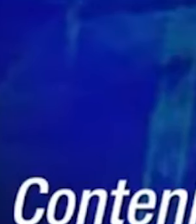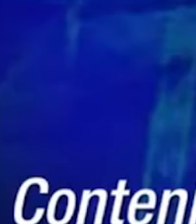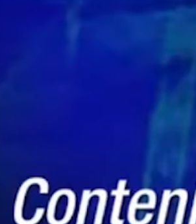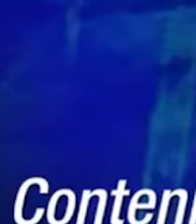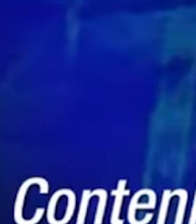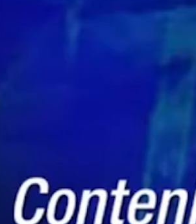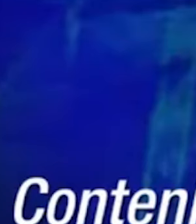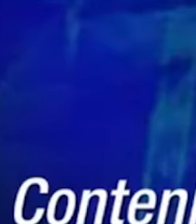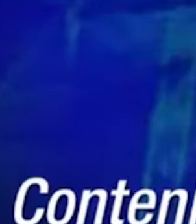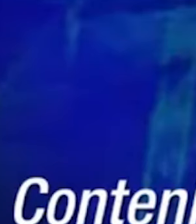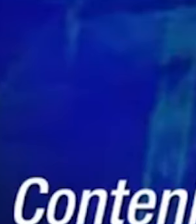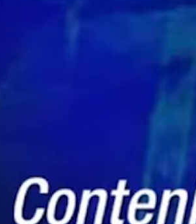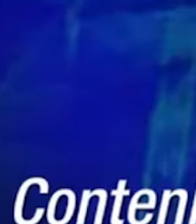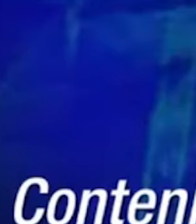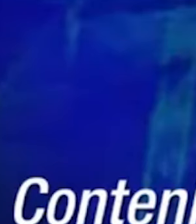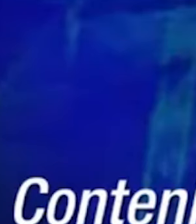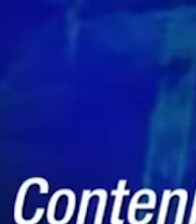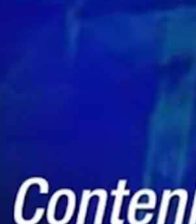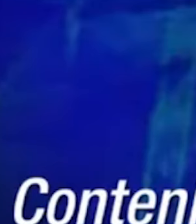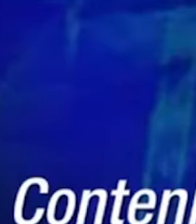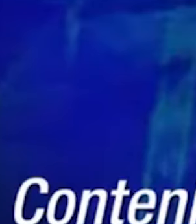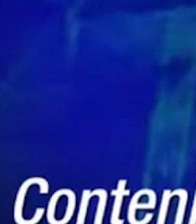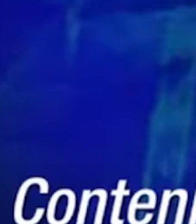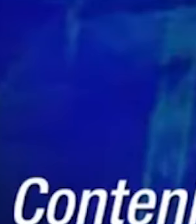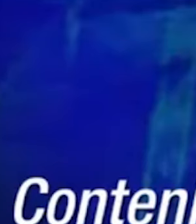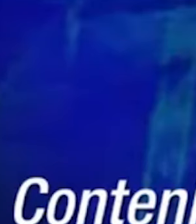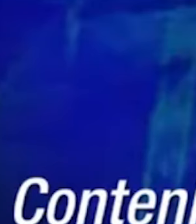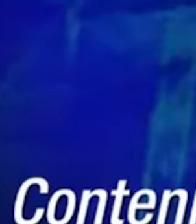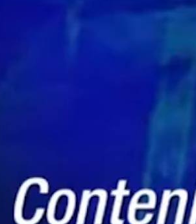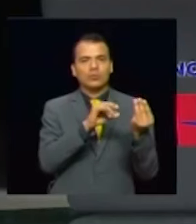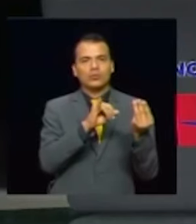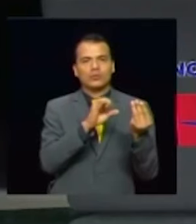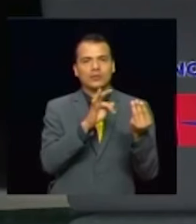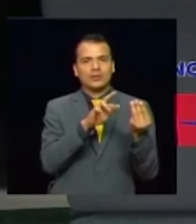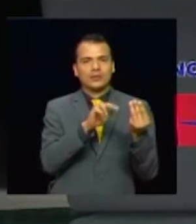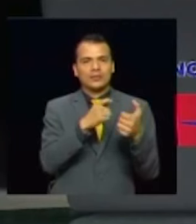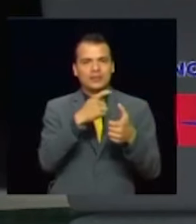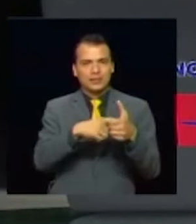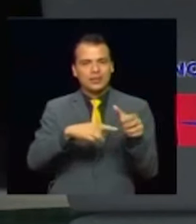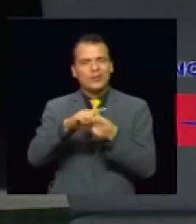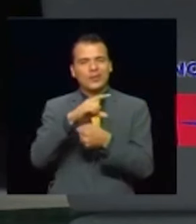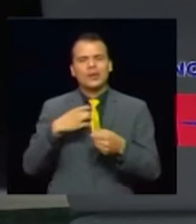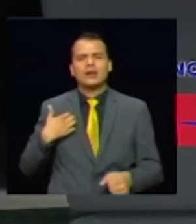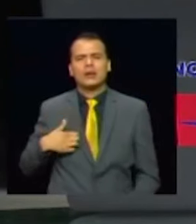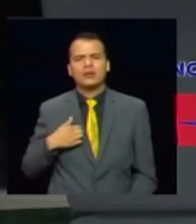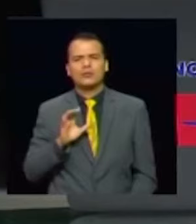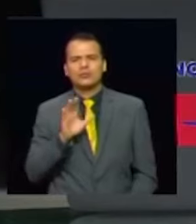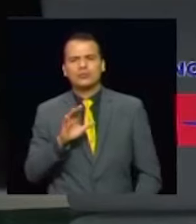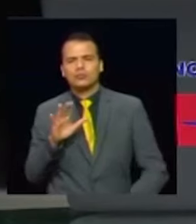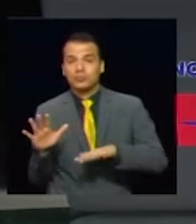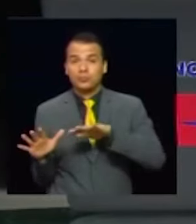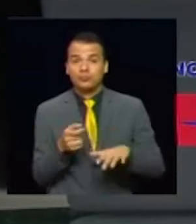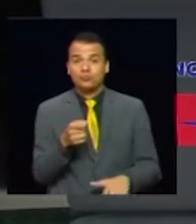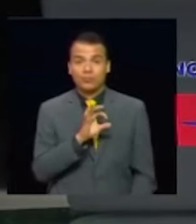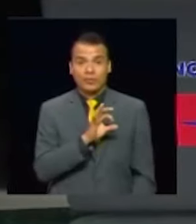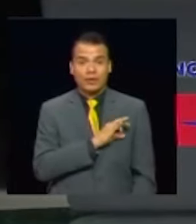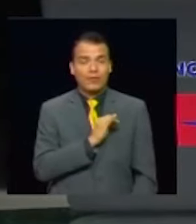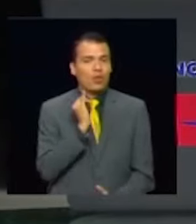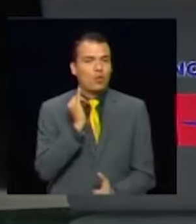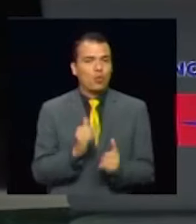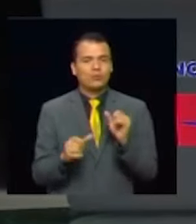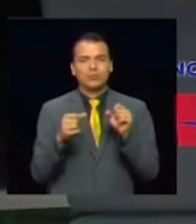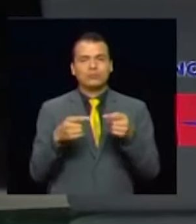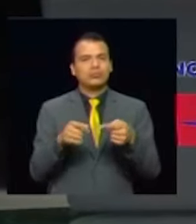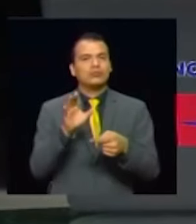contra Deportivo Riestra por la Liga Argentina. El próximo sábado se disputará la final de la Champions League. Se